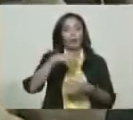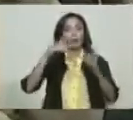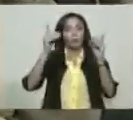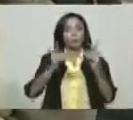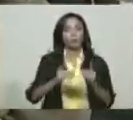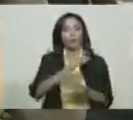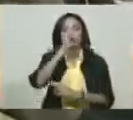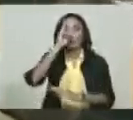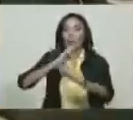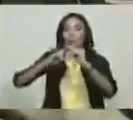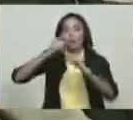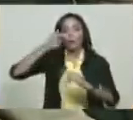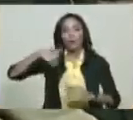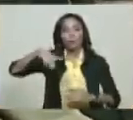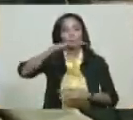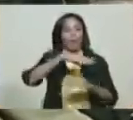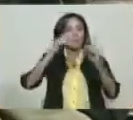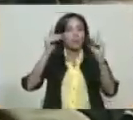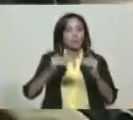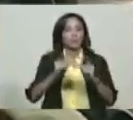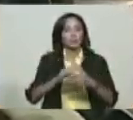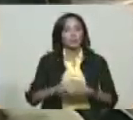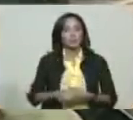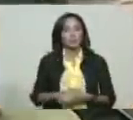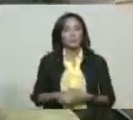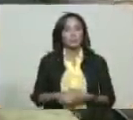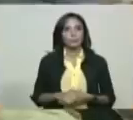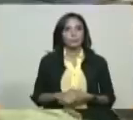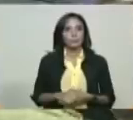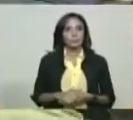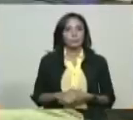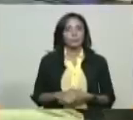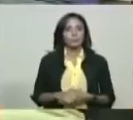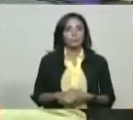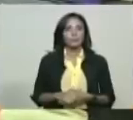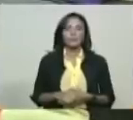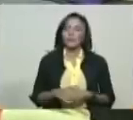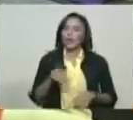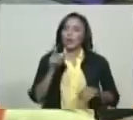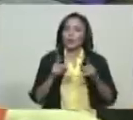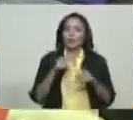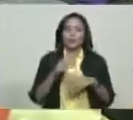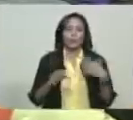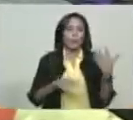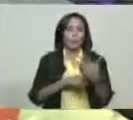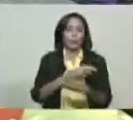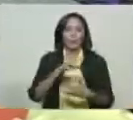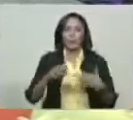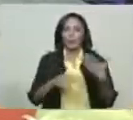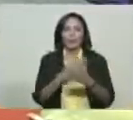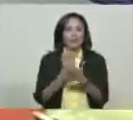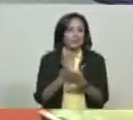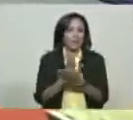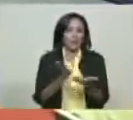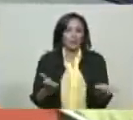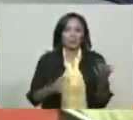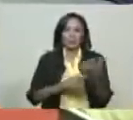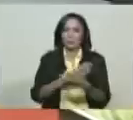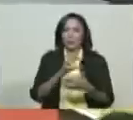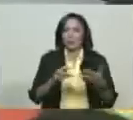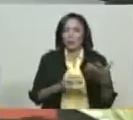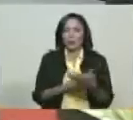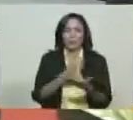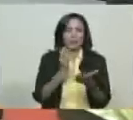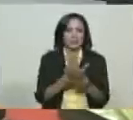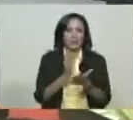heroico. Yo siempre, cuando hay condiciones adversas, difíciles, que siempre las hay, siempre